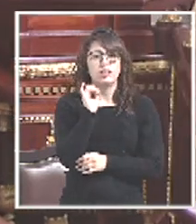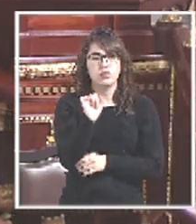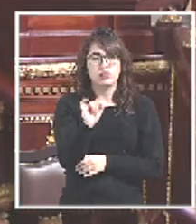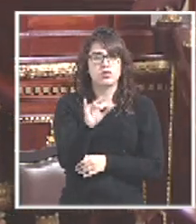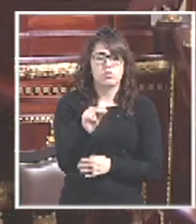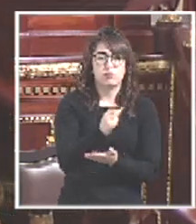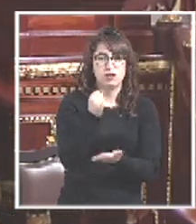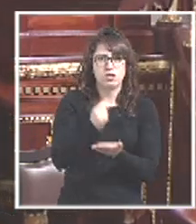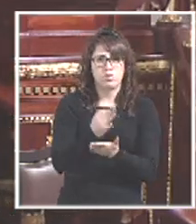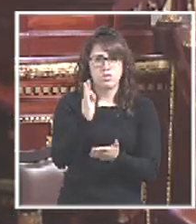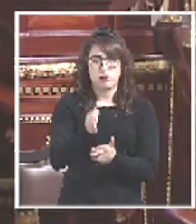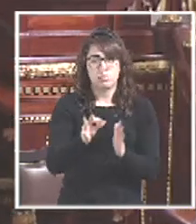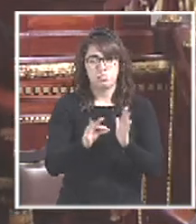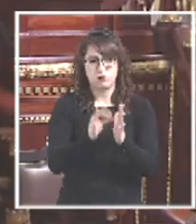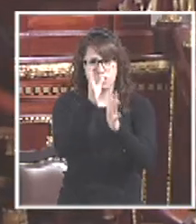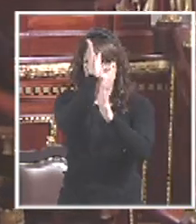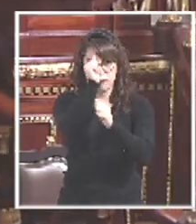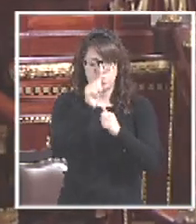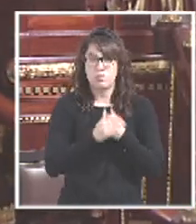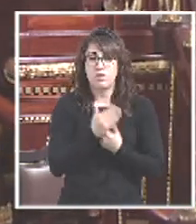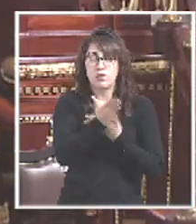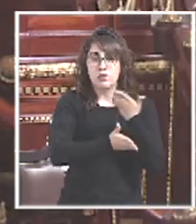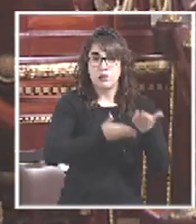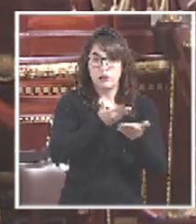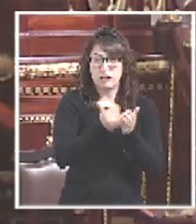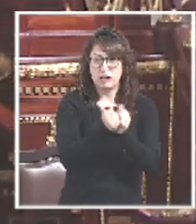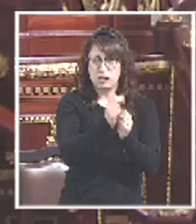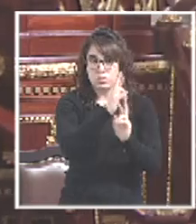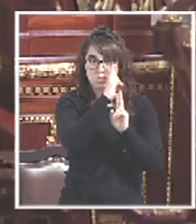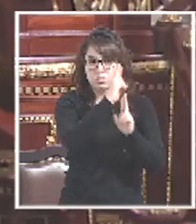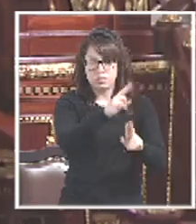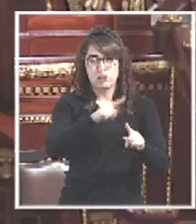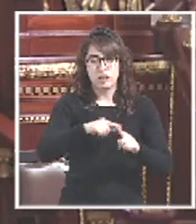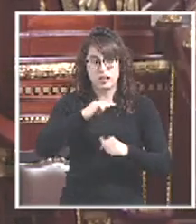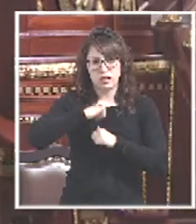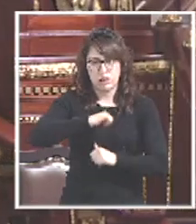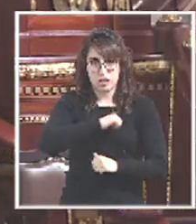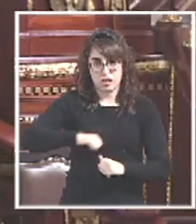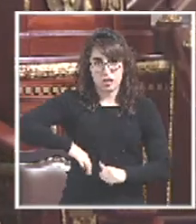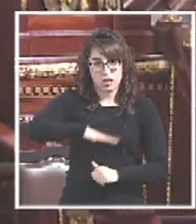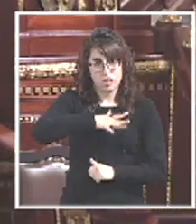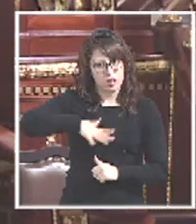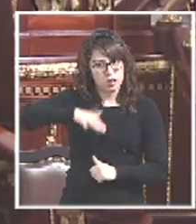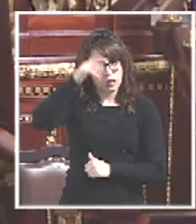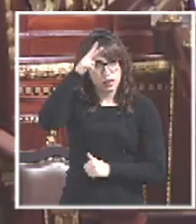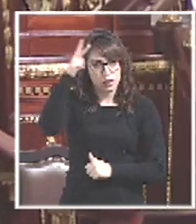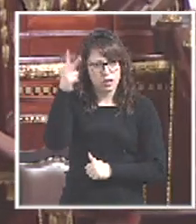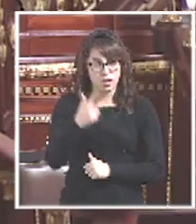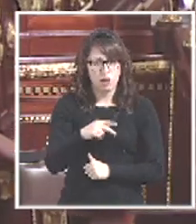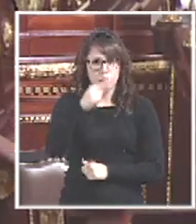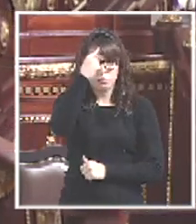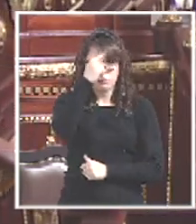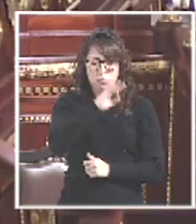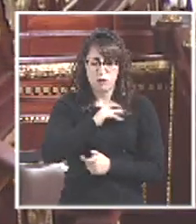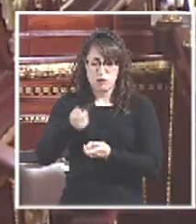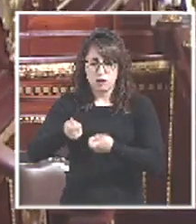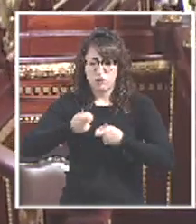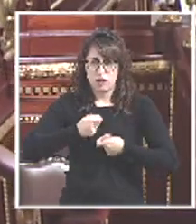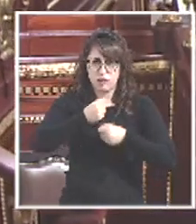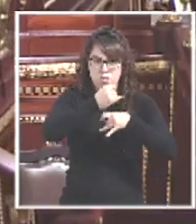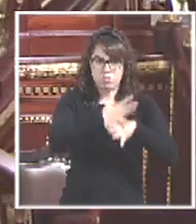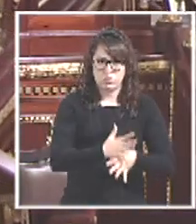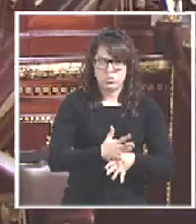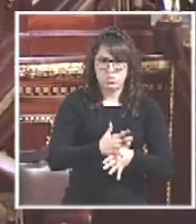urgente y obvia resolución. Se exhorta de forma respetuosa a la Alcaldía Miguel Hidalgo con el objeto de que se informe a esta